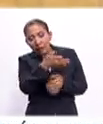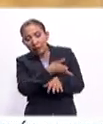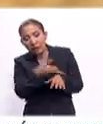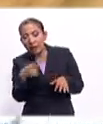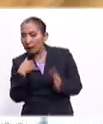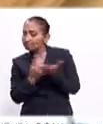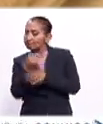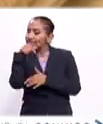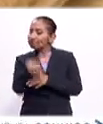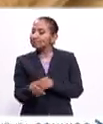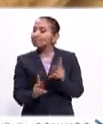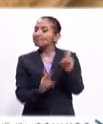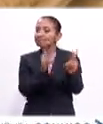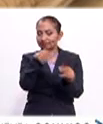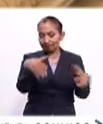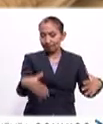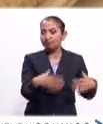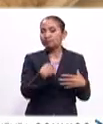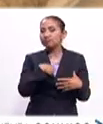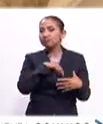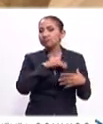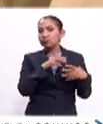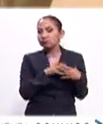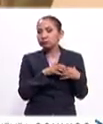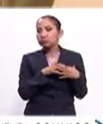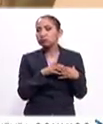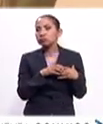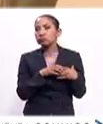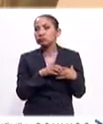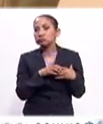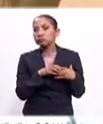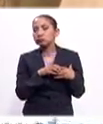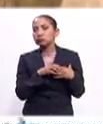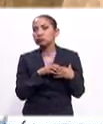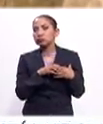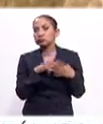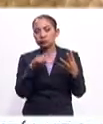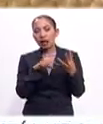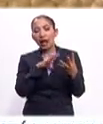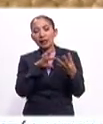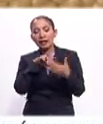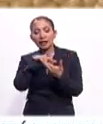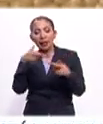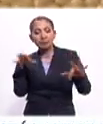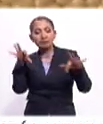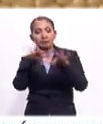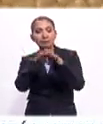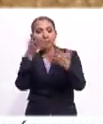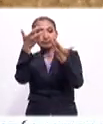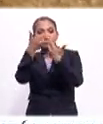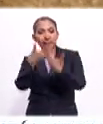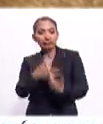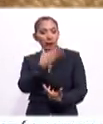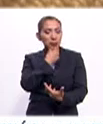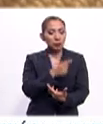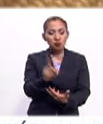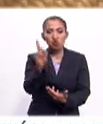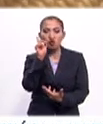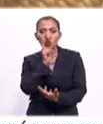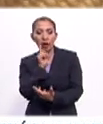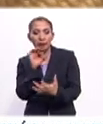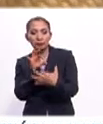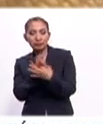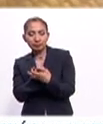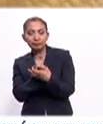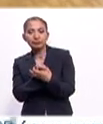cultivo familiar y todo esto pues hace que exista una relación armónica